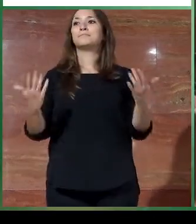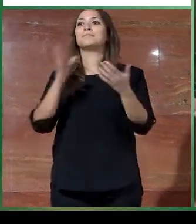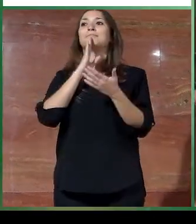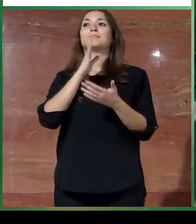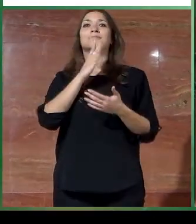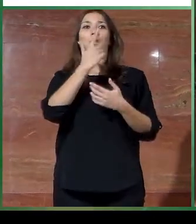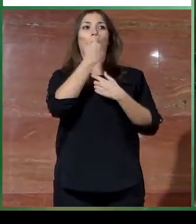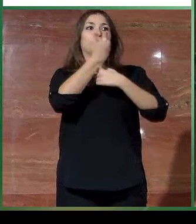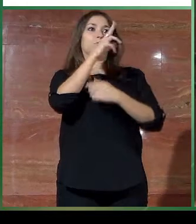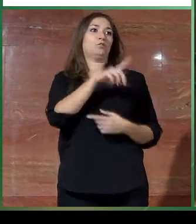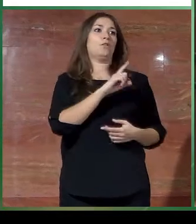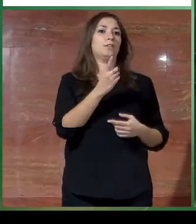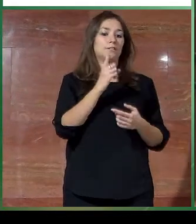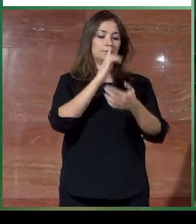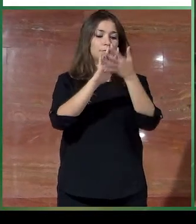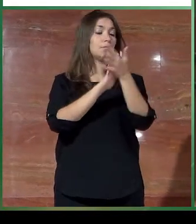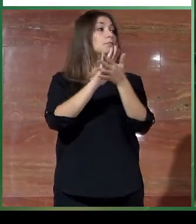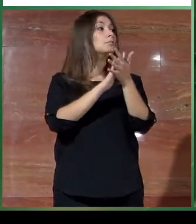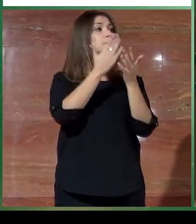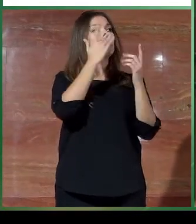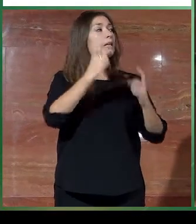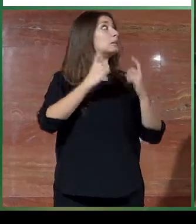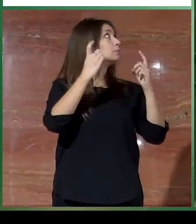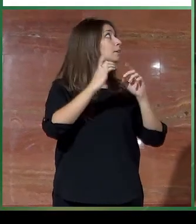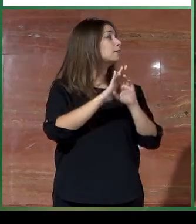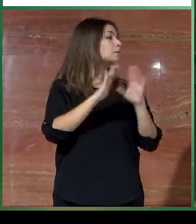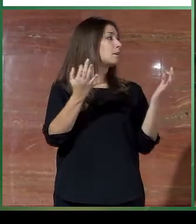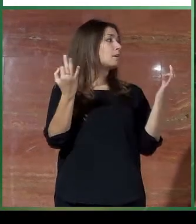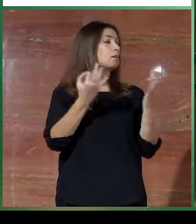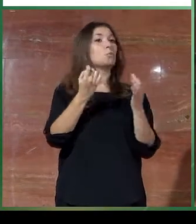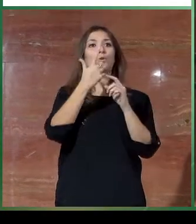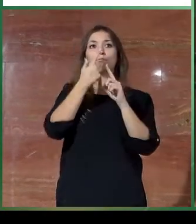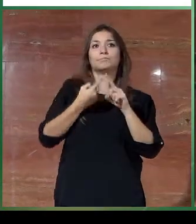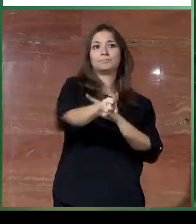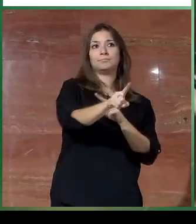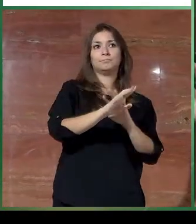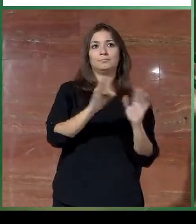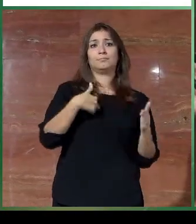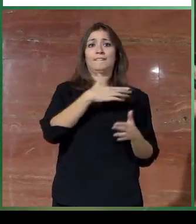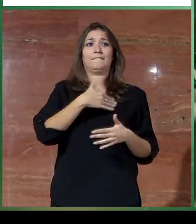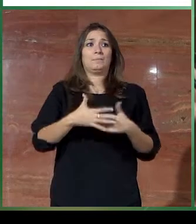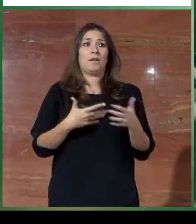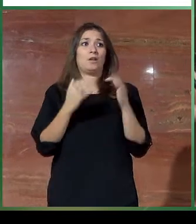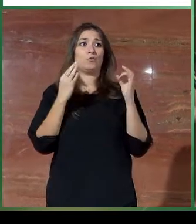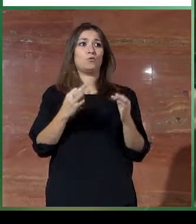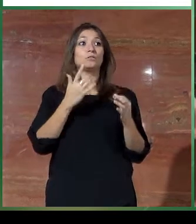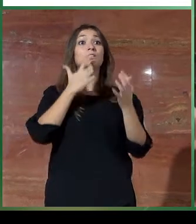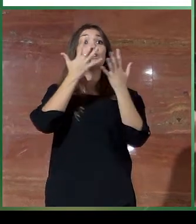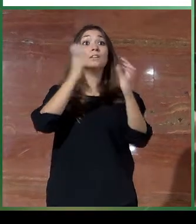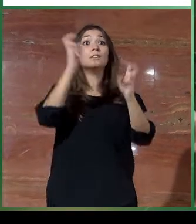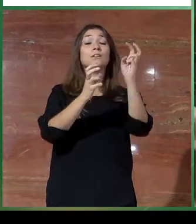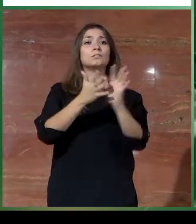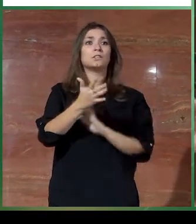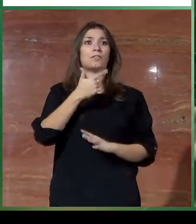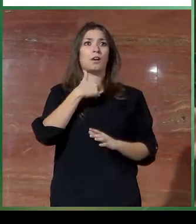repito una vez más, de verdad, es simplemente intentar provocar, porque si estáis aquí es porque estáis convencidos de lo que